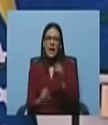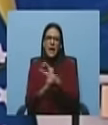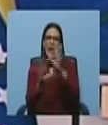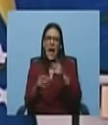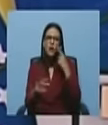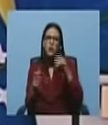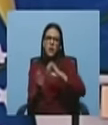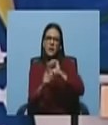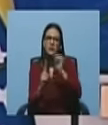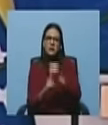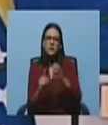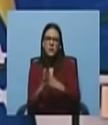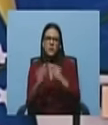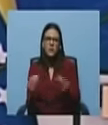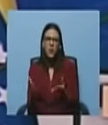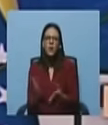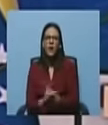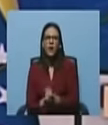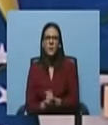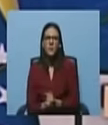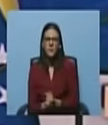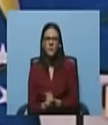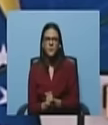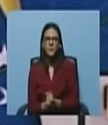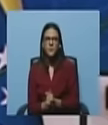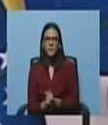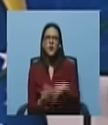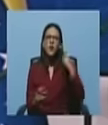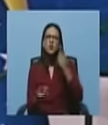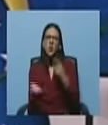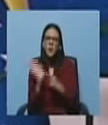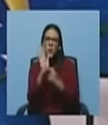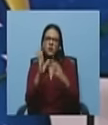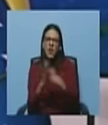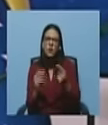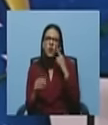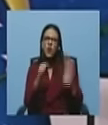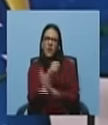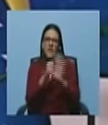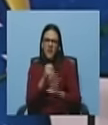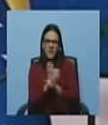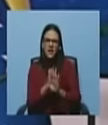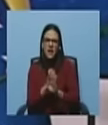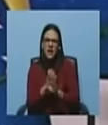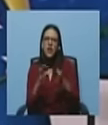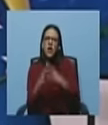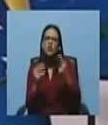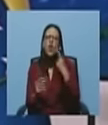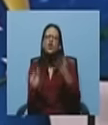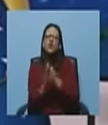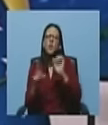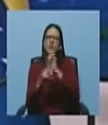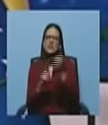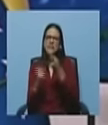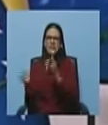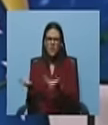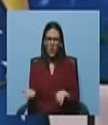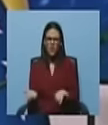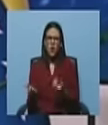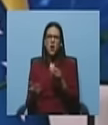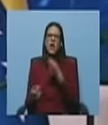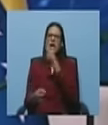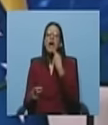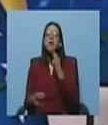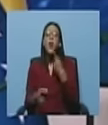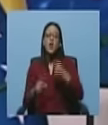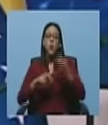caso, porque es una de las personas que ha salido a defender lo indefendible, que ha salido a